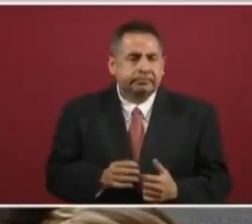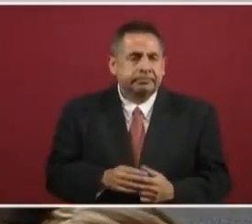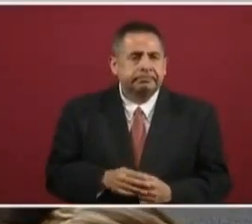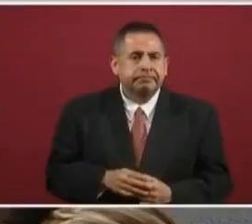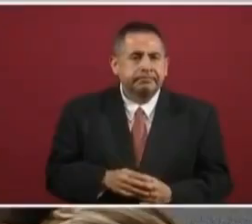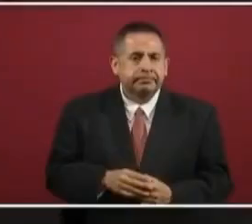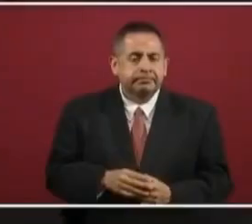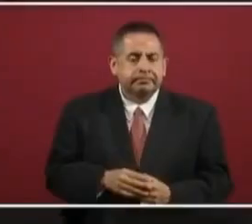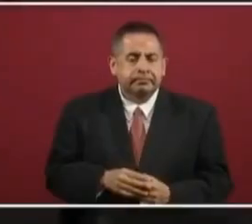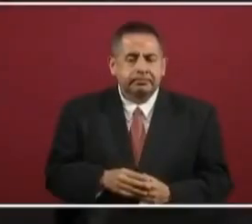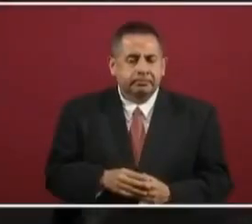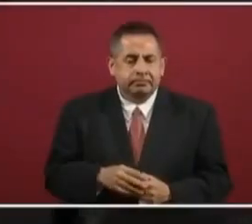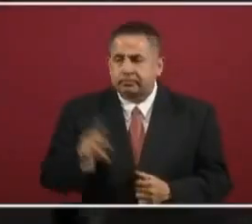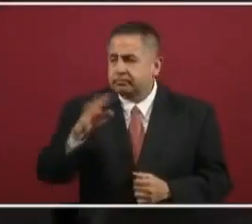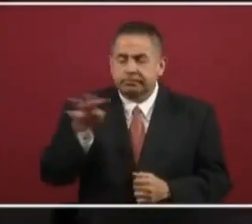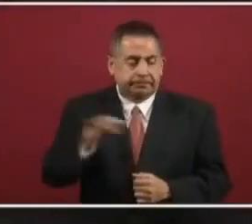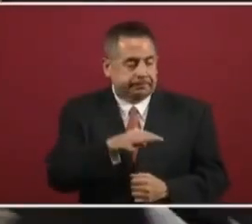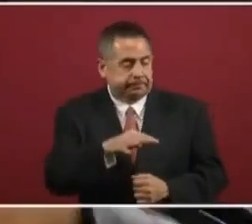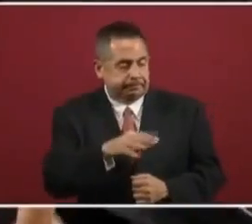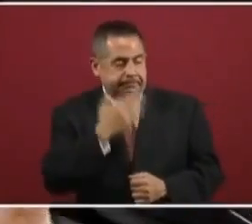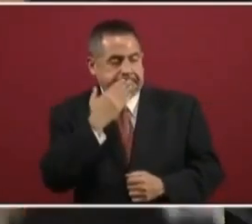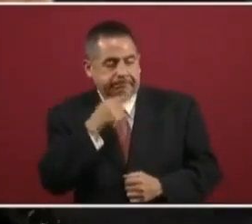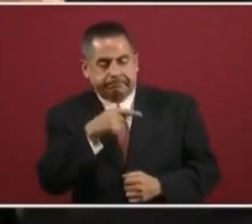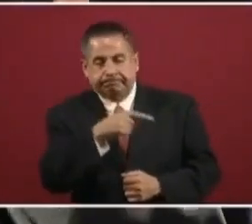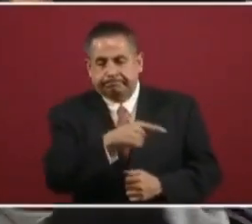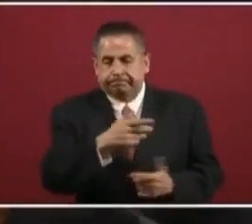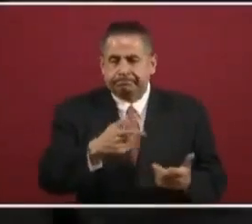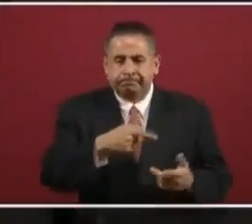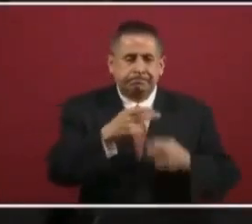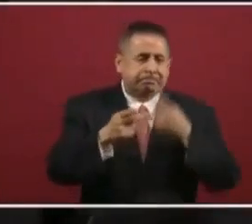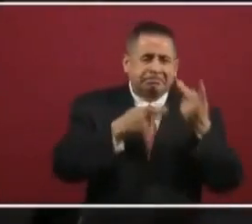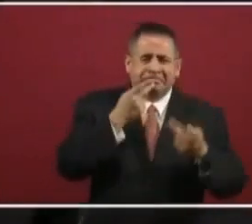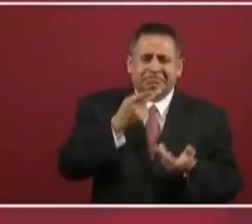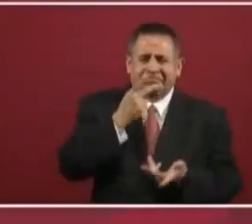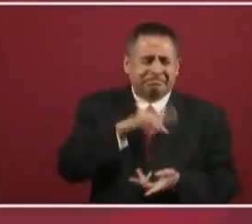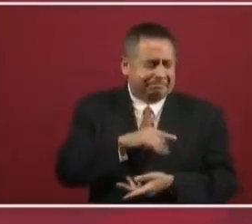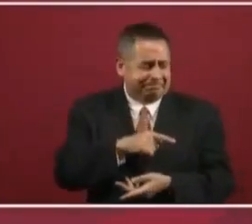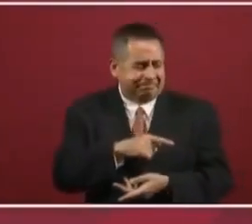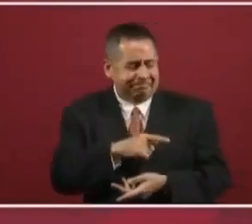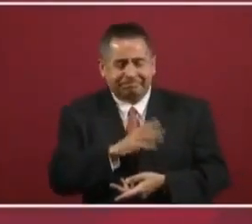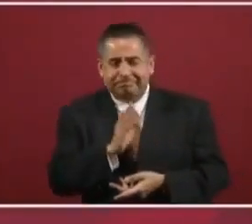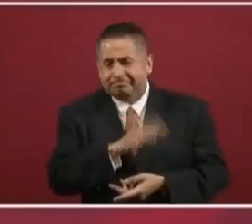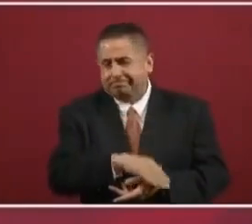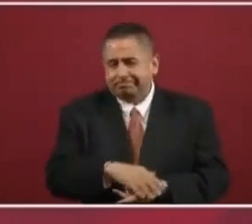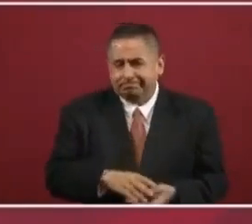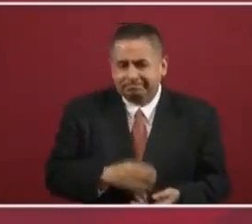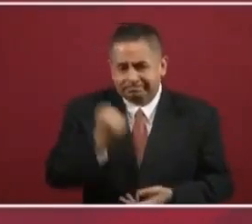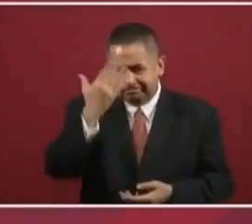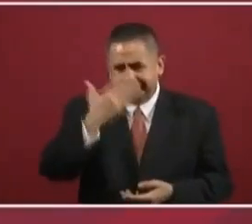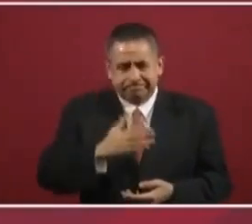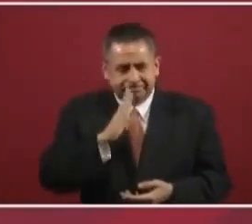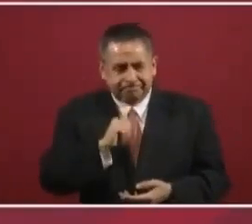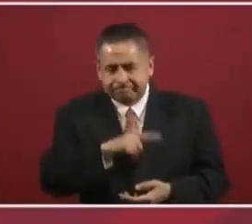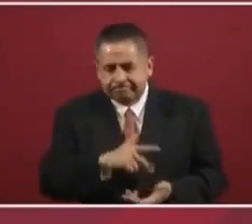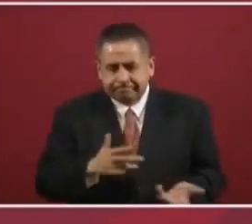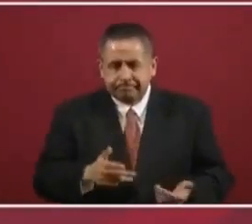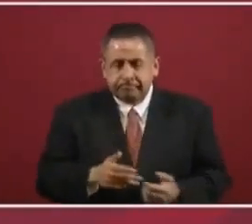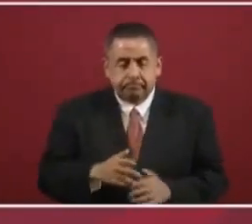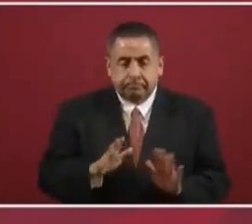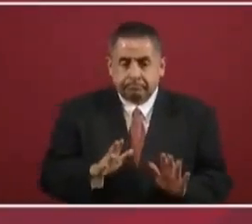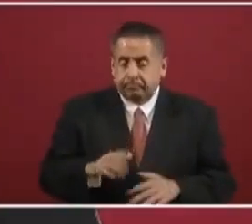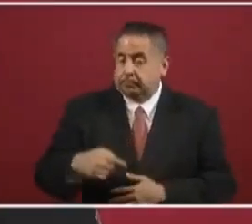este malvistos por hacer esas cosas porque